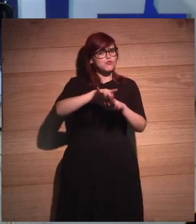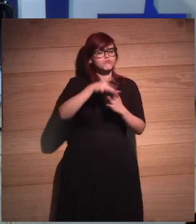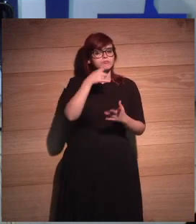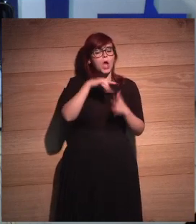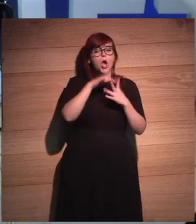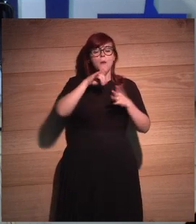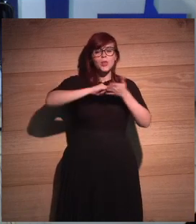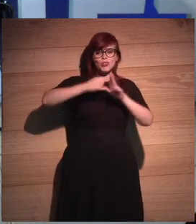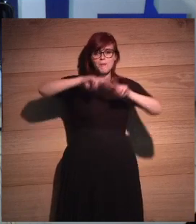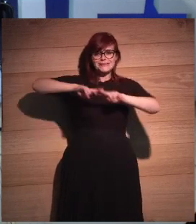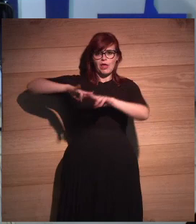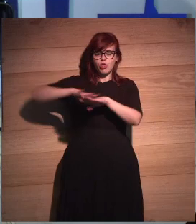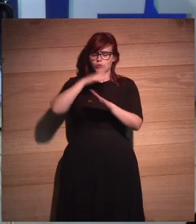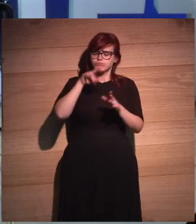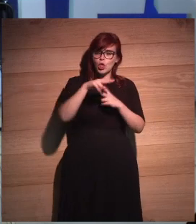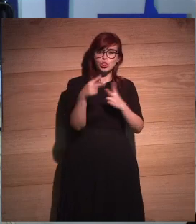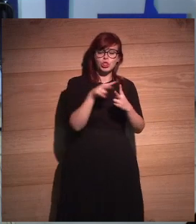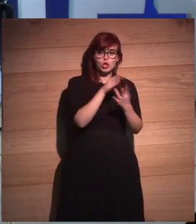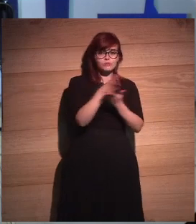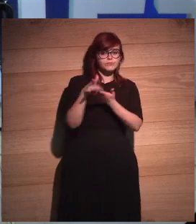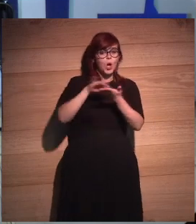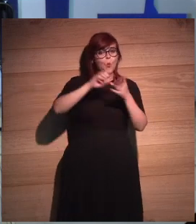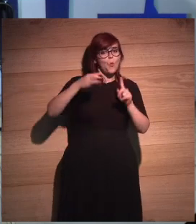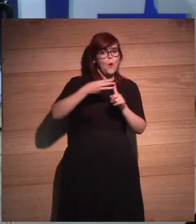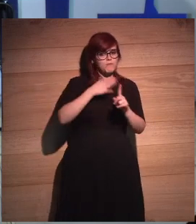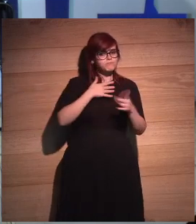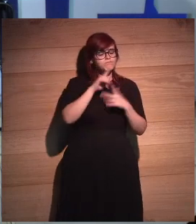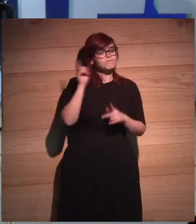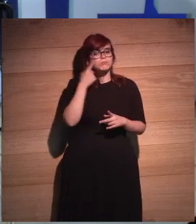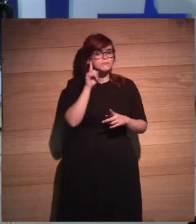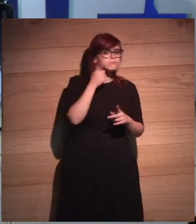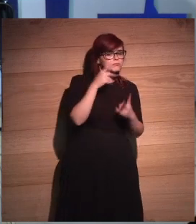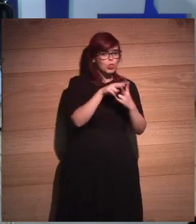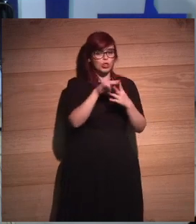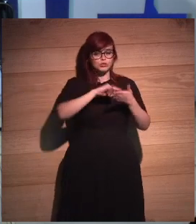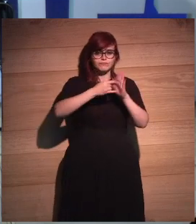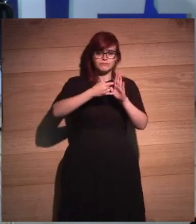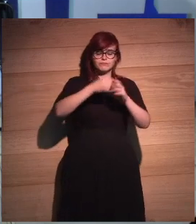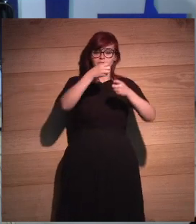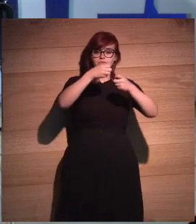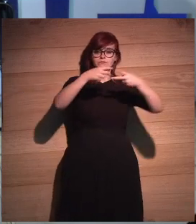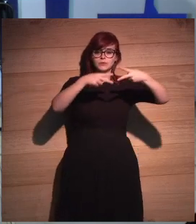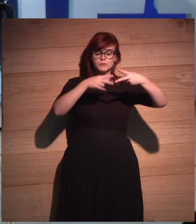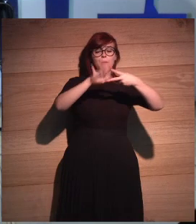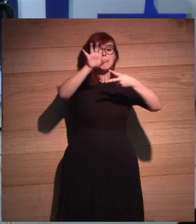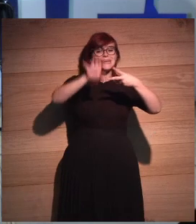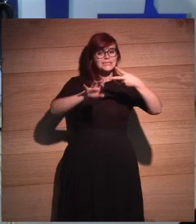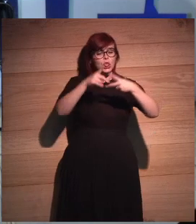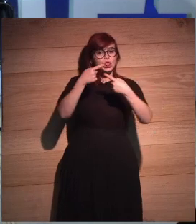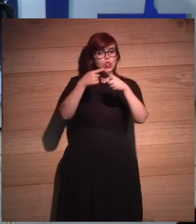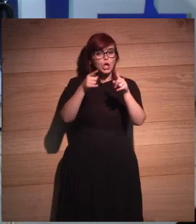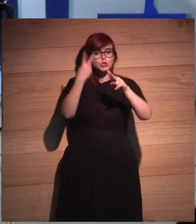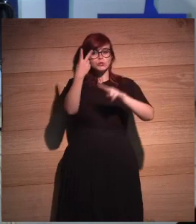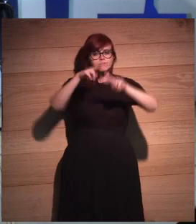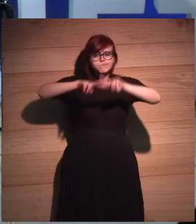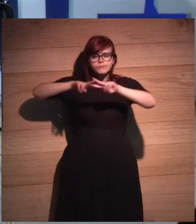proyectos de investigación documentados que tenéis en nuestra web, donde hemos visto el impacto en 2 países, hemos visto que